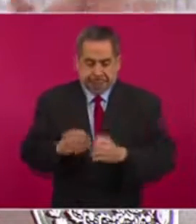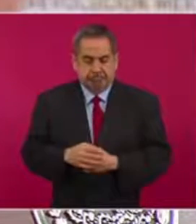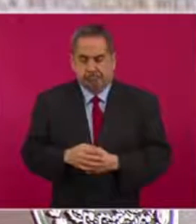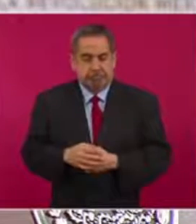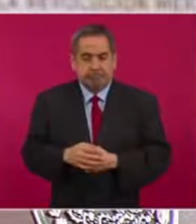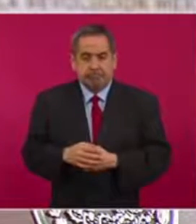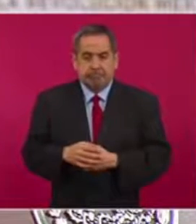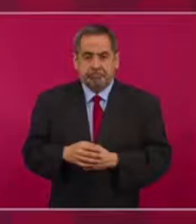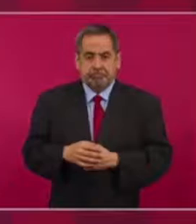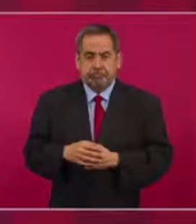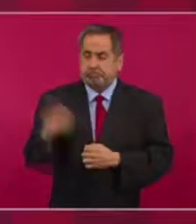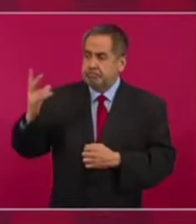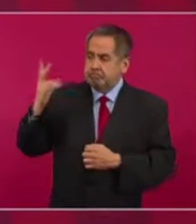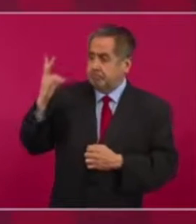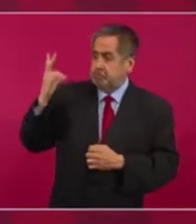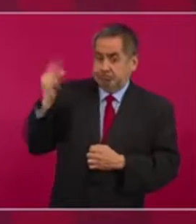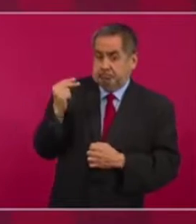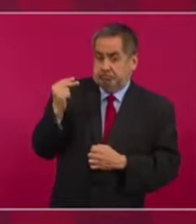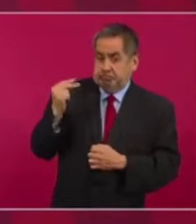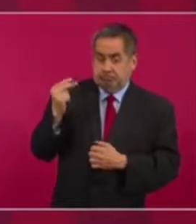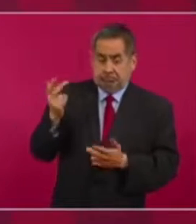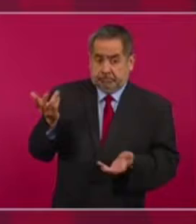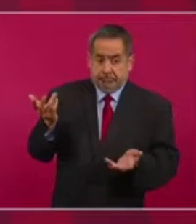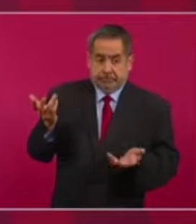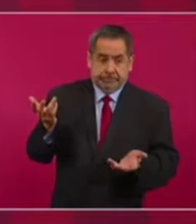porque hubo esa negativa.